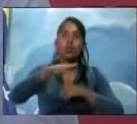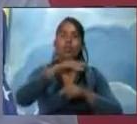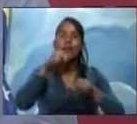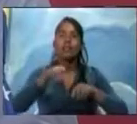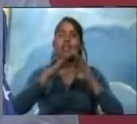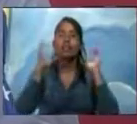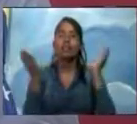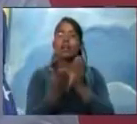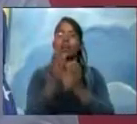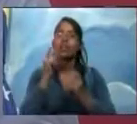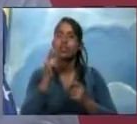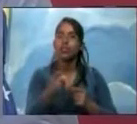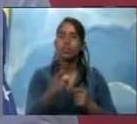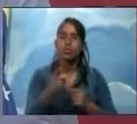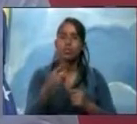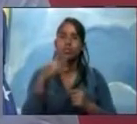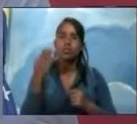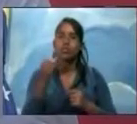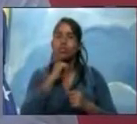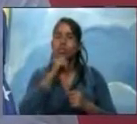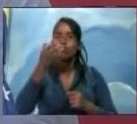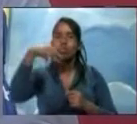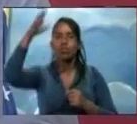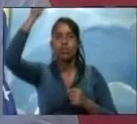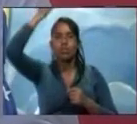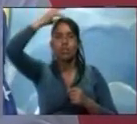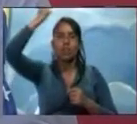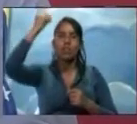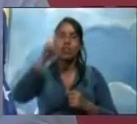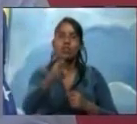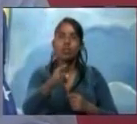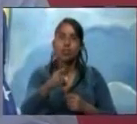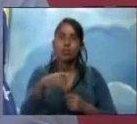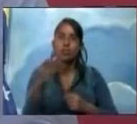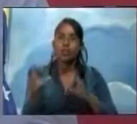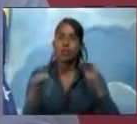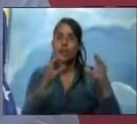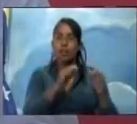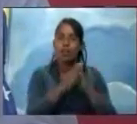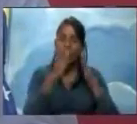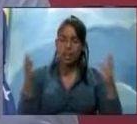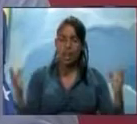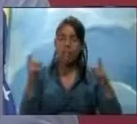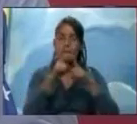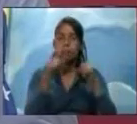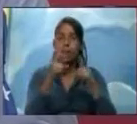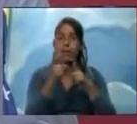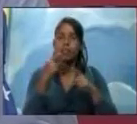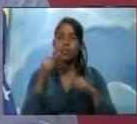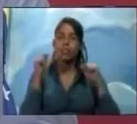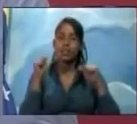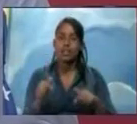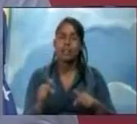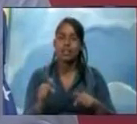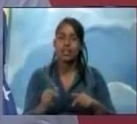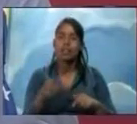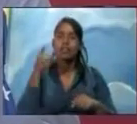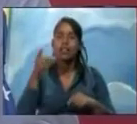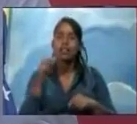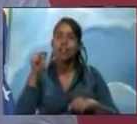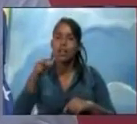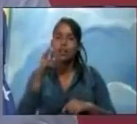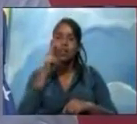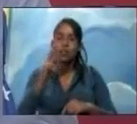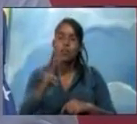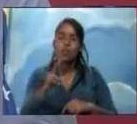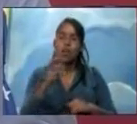tierra. Usted que es un reino, usted que habla grandes palabras, dice que acá Daniel